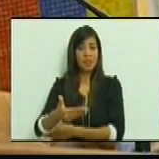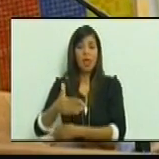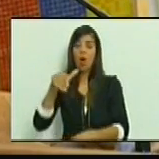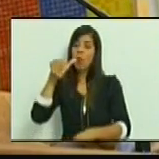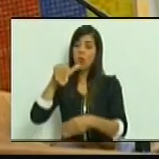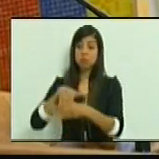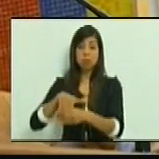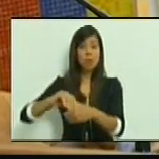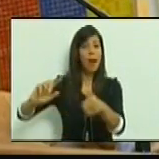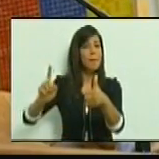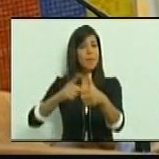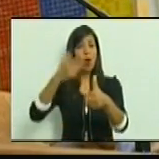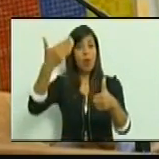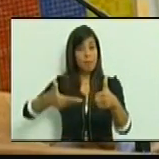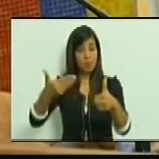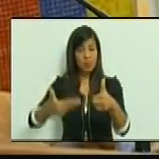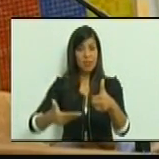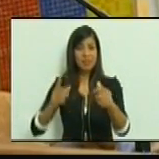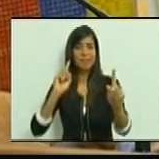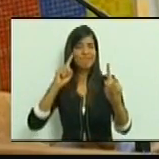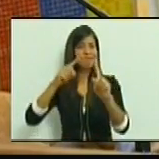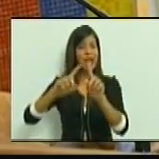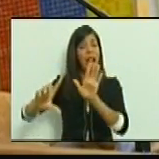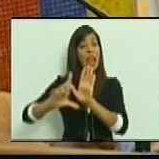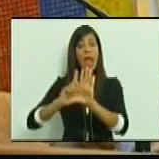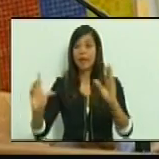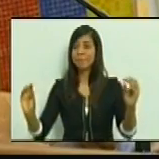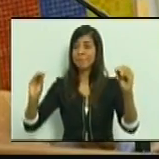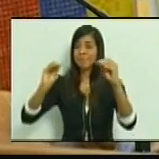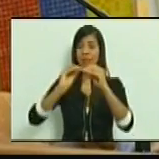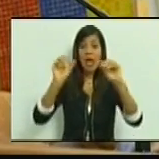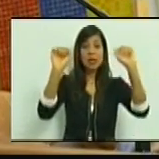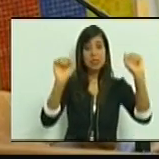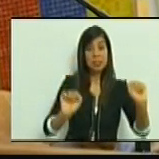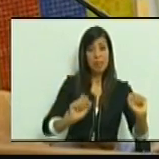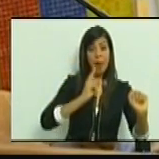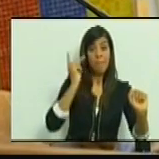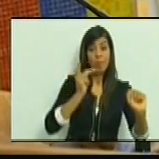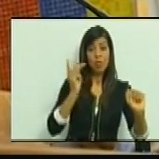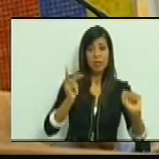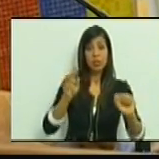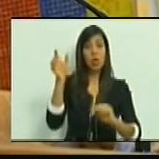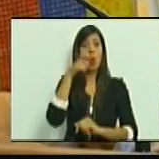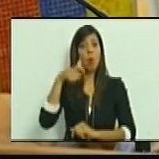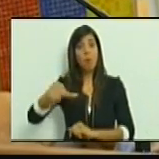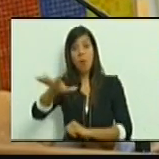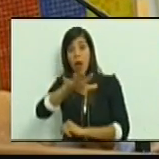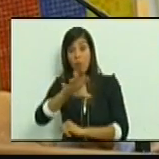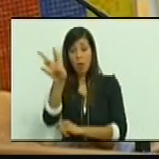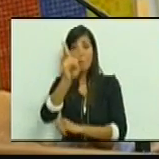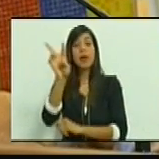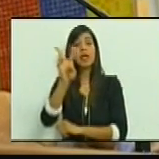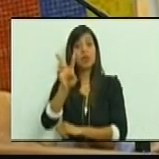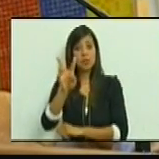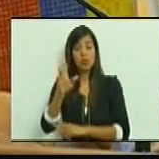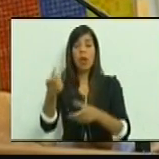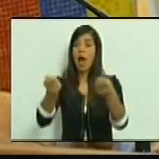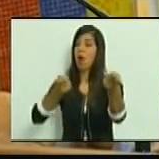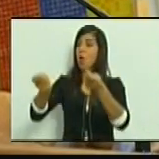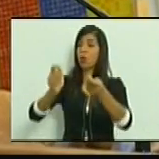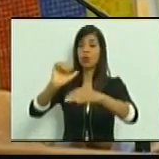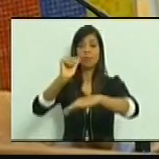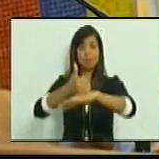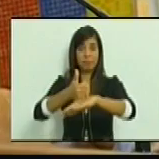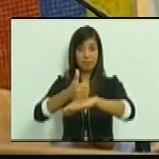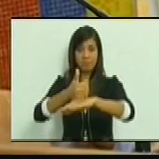como dispositivo esencial para la legitimación del sistema político y el control del pueblo venezolano sobre el ejercicio del